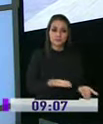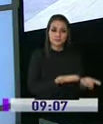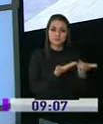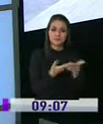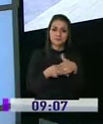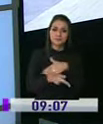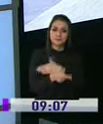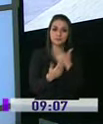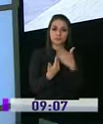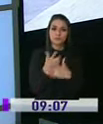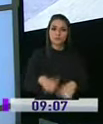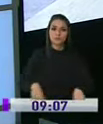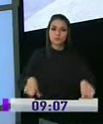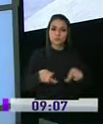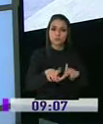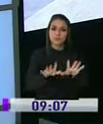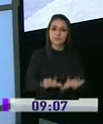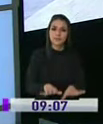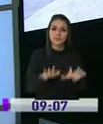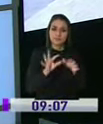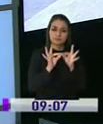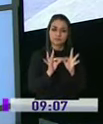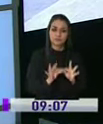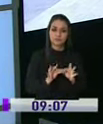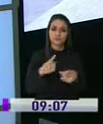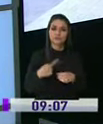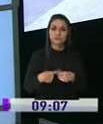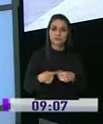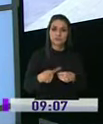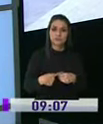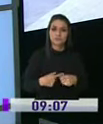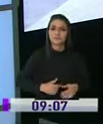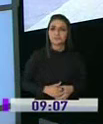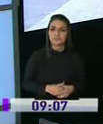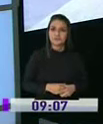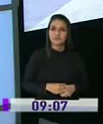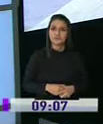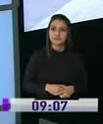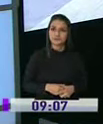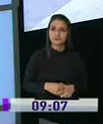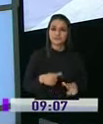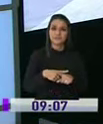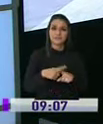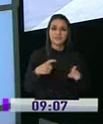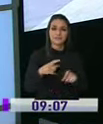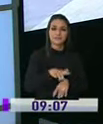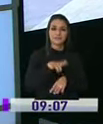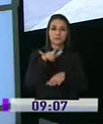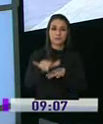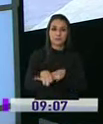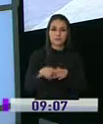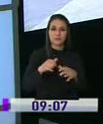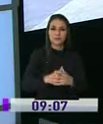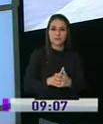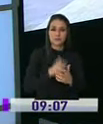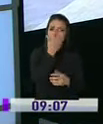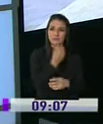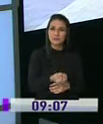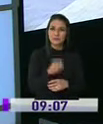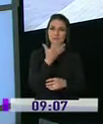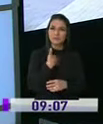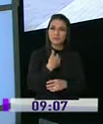nuevo espacio que forma parte de la regeneración urbana que se realiza en las instalaciones del antiguo aeropuerto. André, ¿cómo estás?